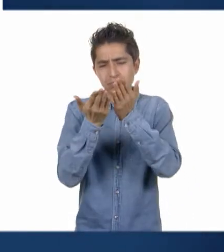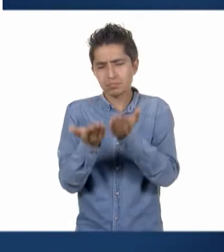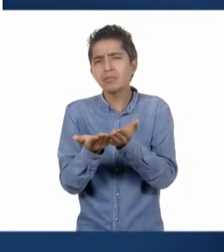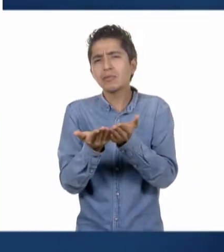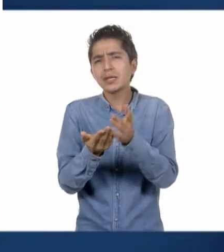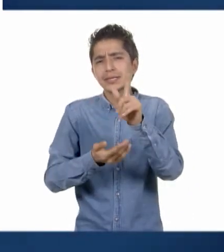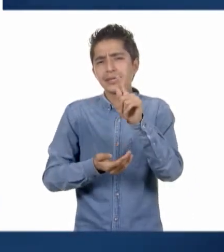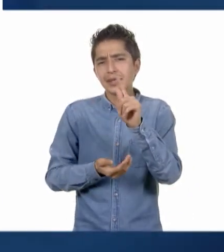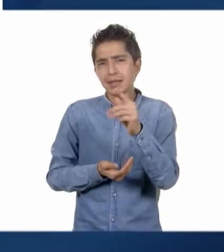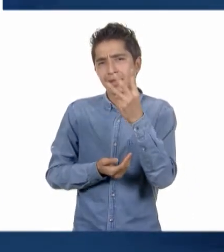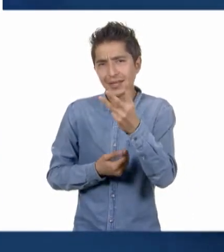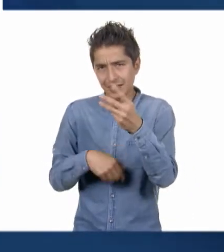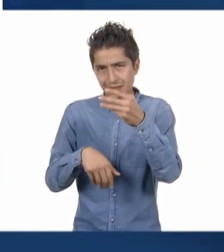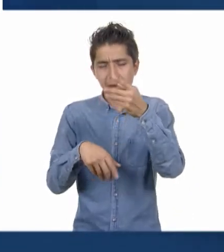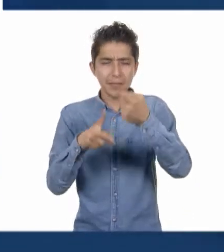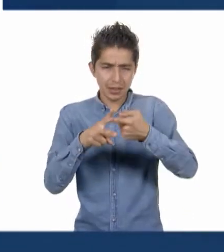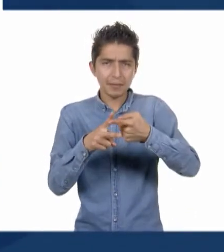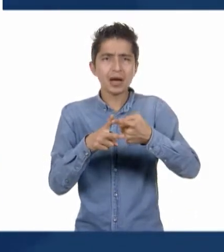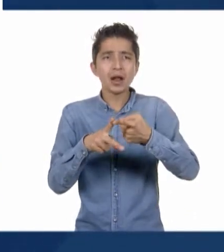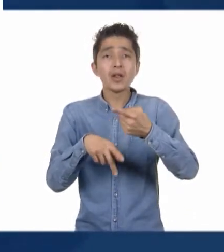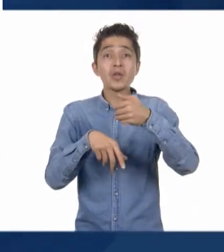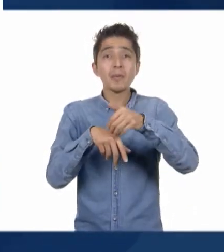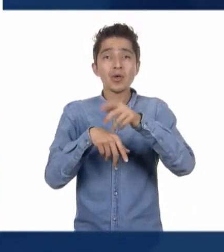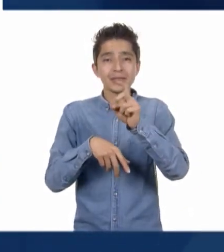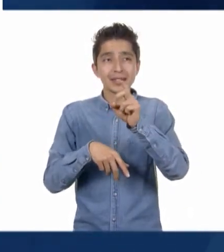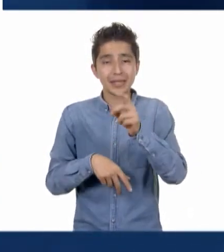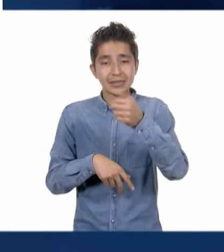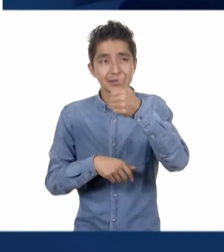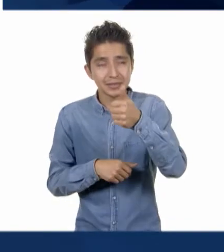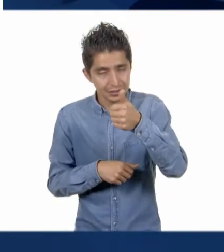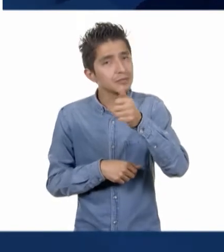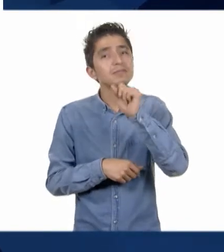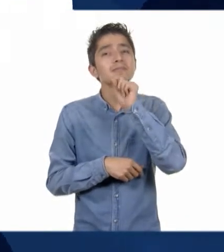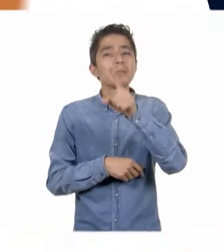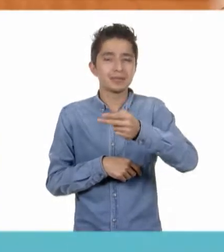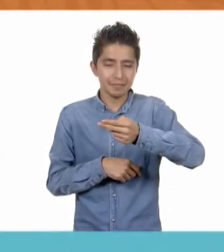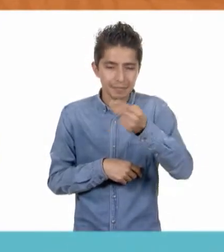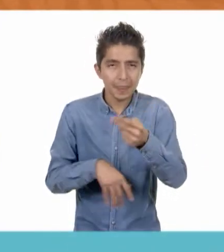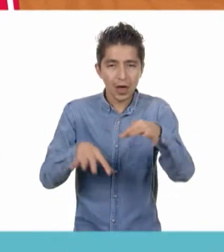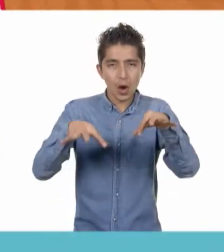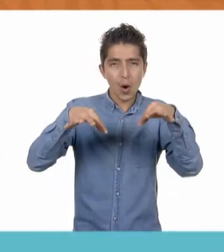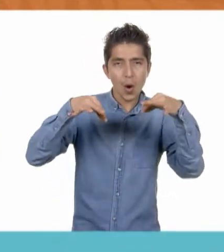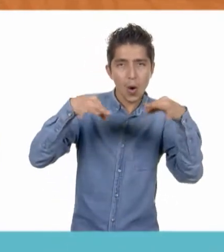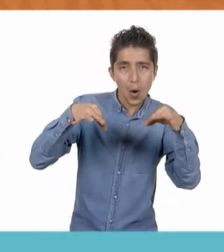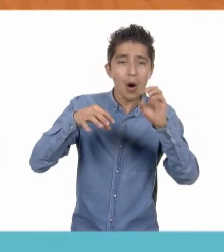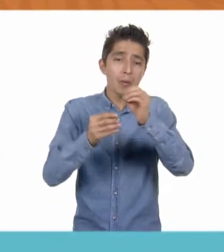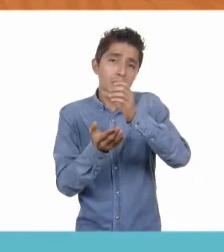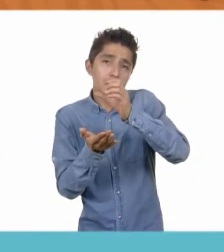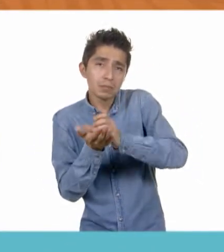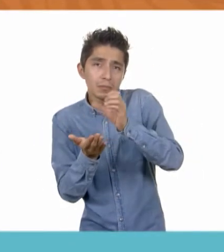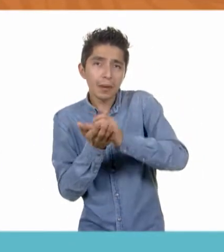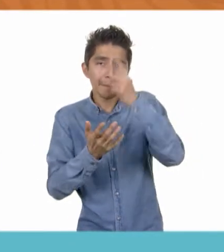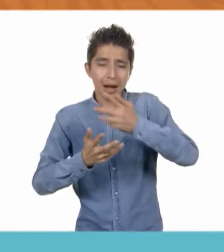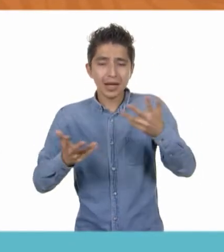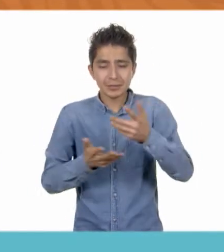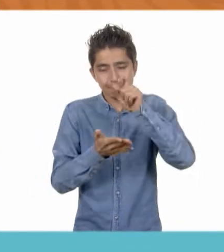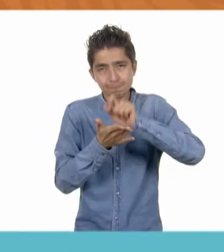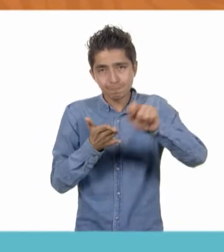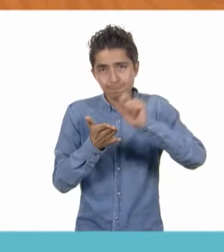página 73, desafío 36. También necesitaremos una hoja o cuaderno para realizar